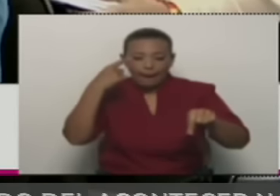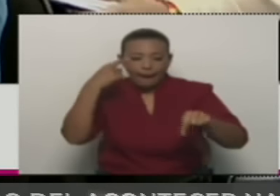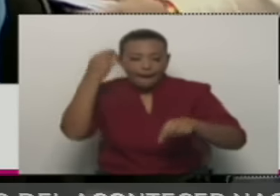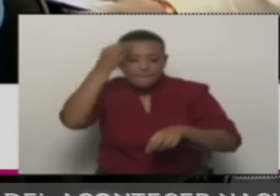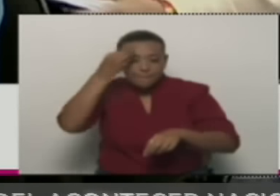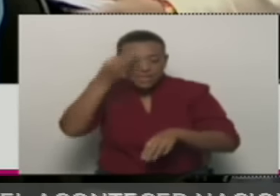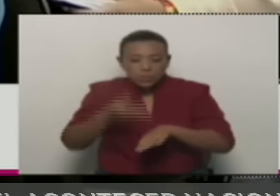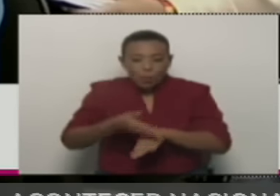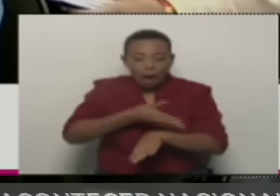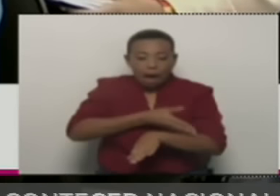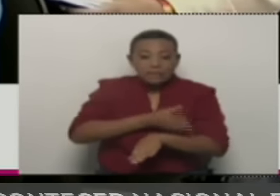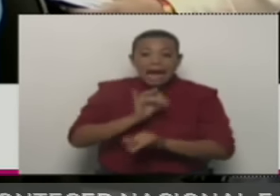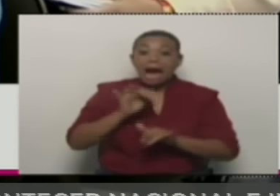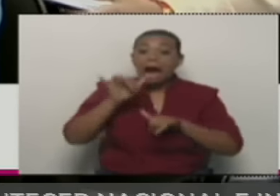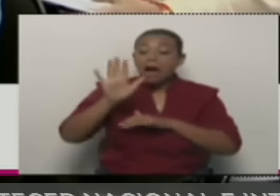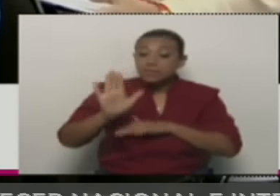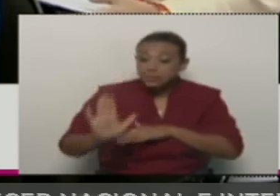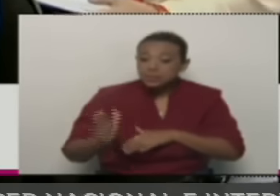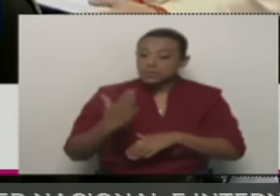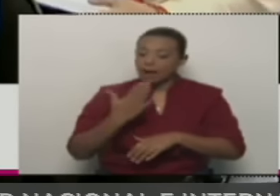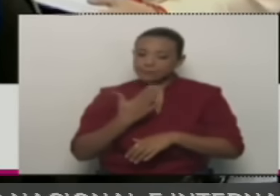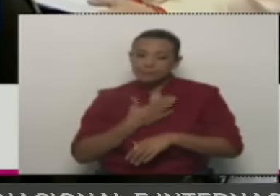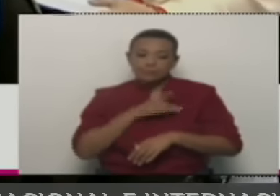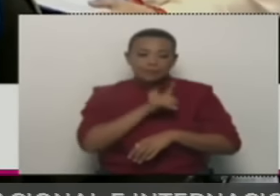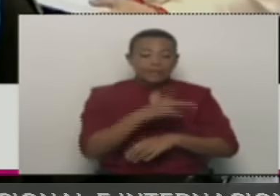Así hemos jugado, así jugamos siempre.